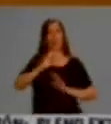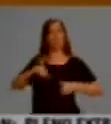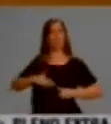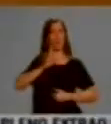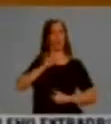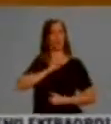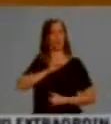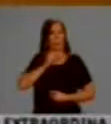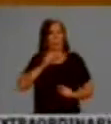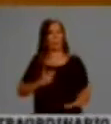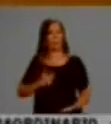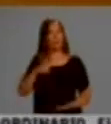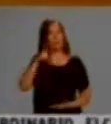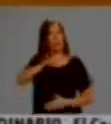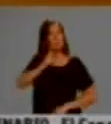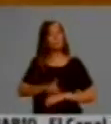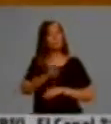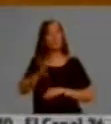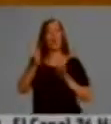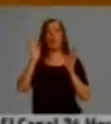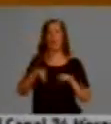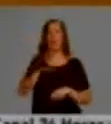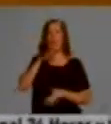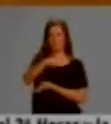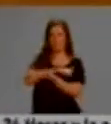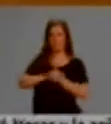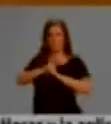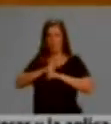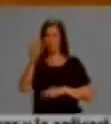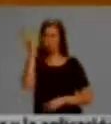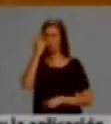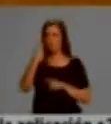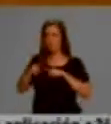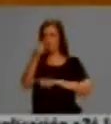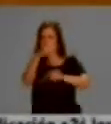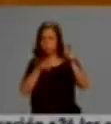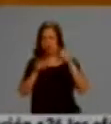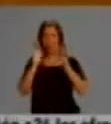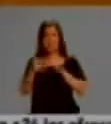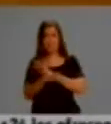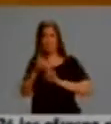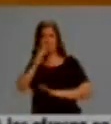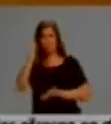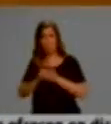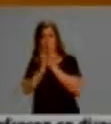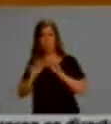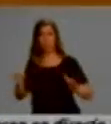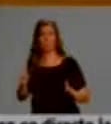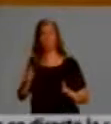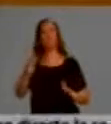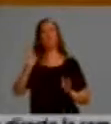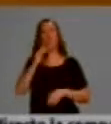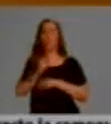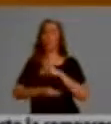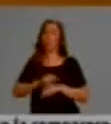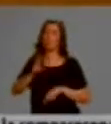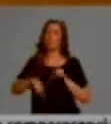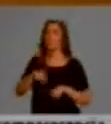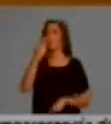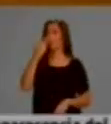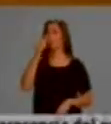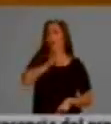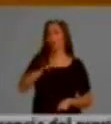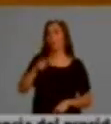esta forma podremos frenar una marcha de desconfianza que se extiende con rapidez y que además se emplea de forma